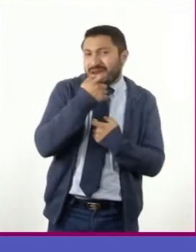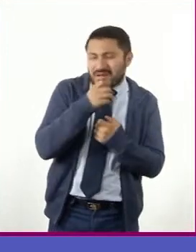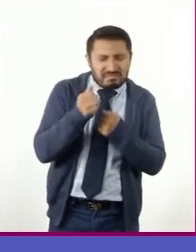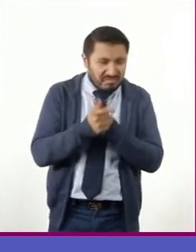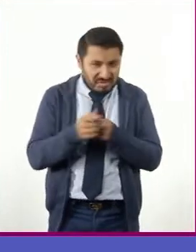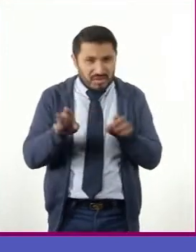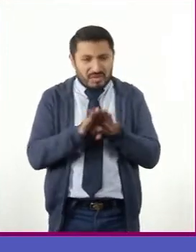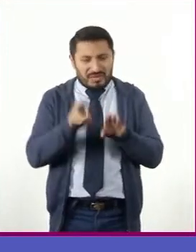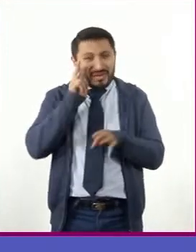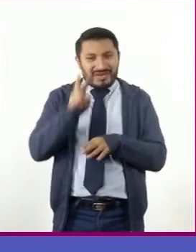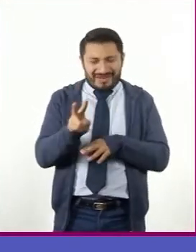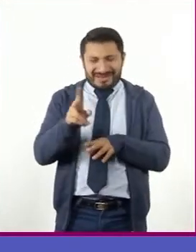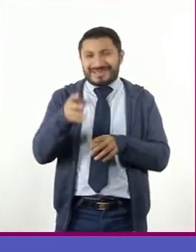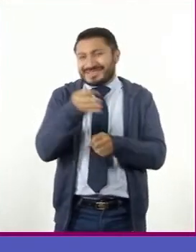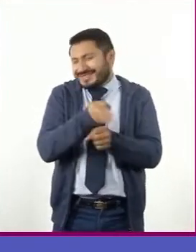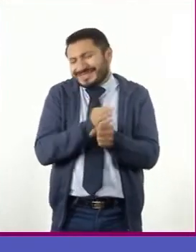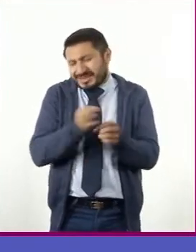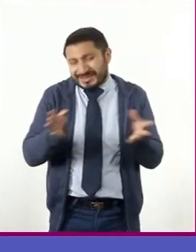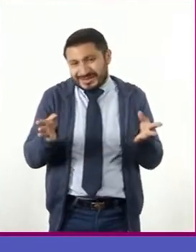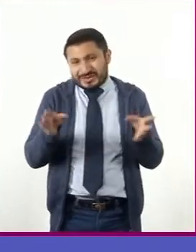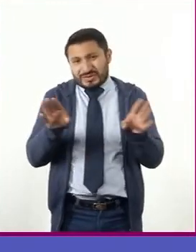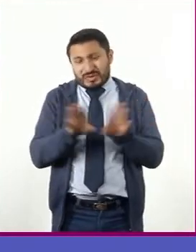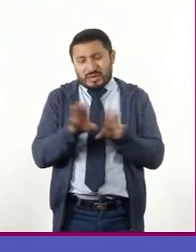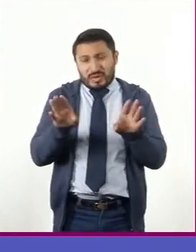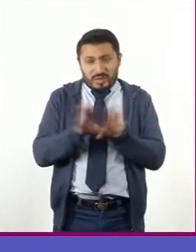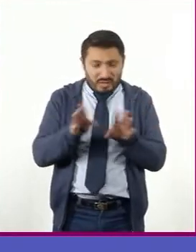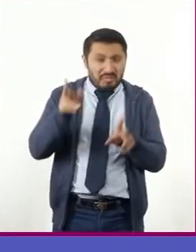en clave humorística. Hacen